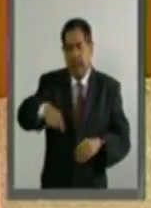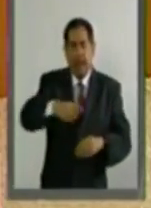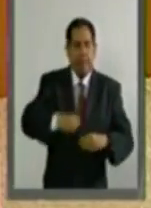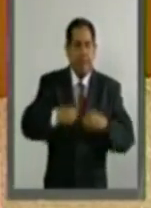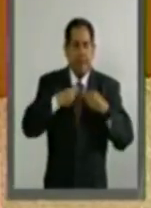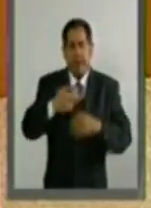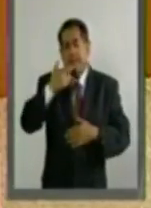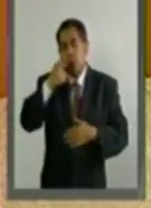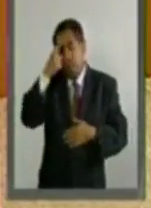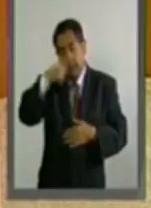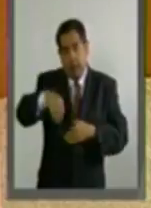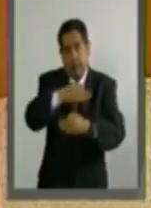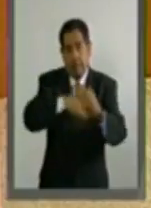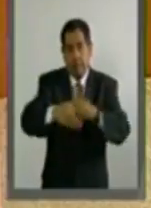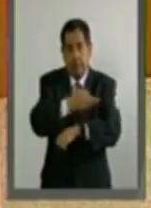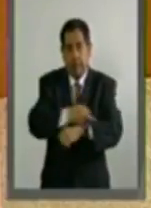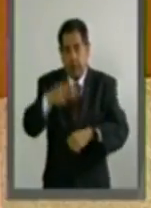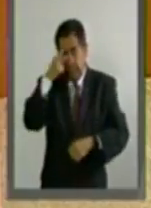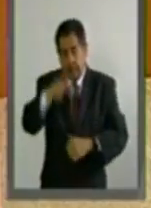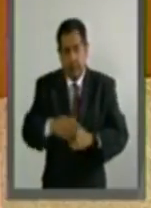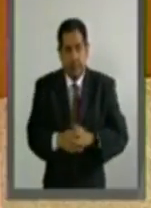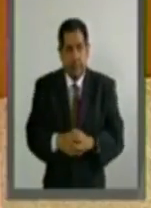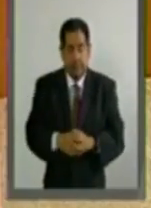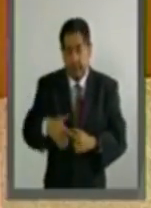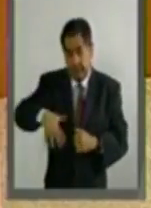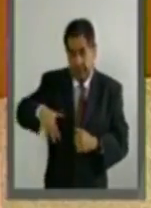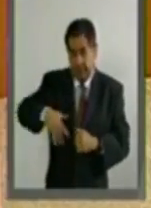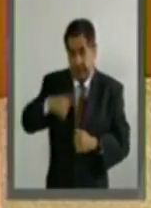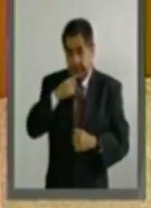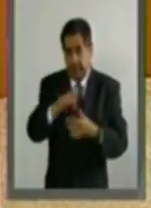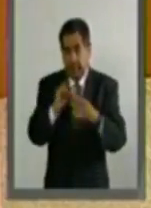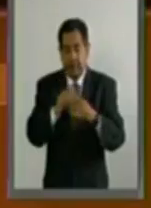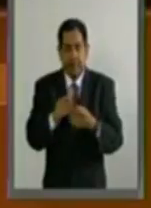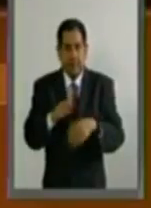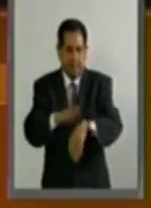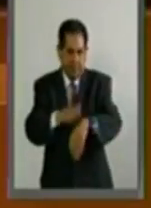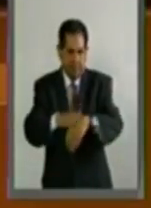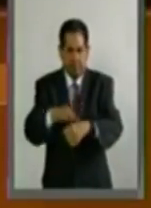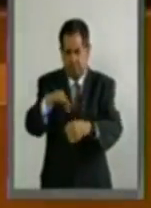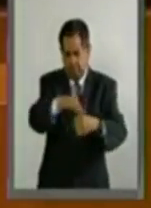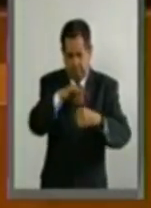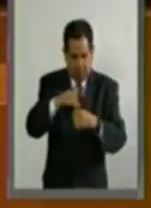las familias mexicanas. Por lo anterior, los invitamos